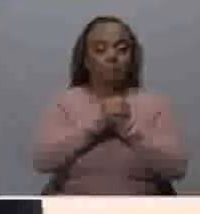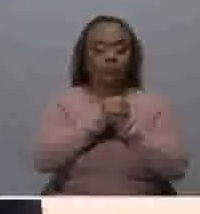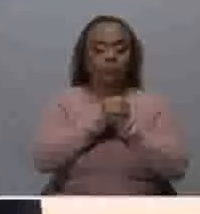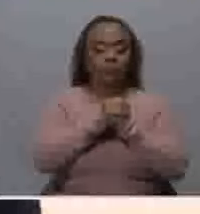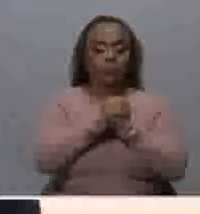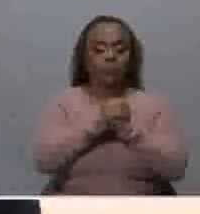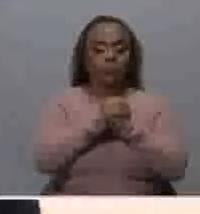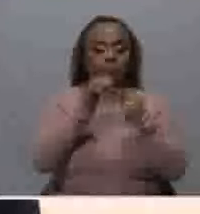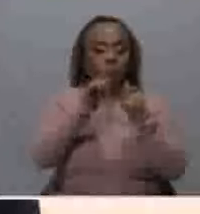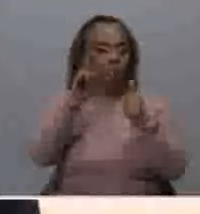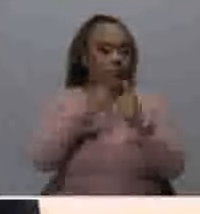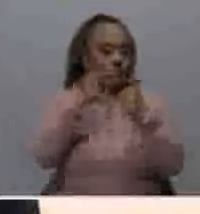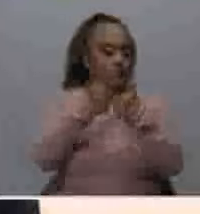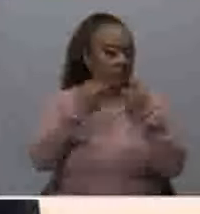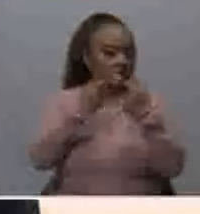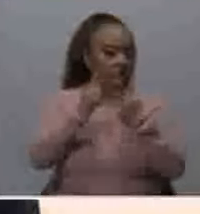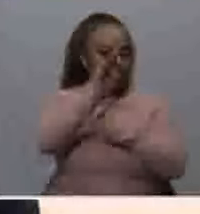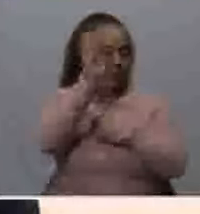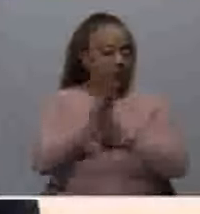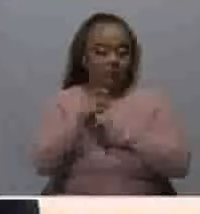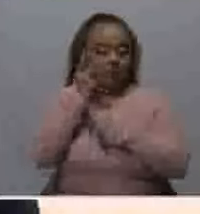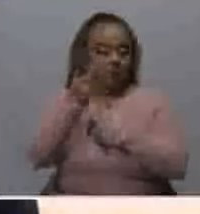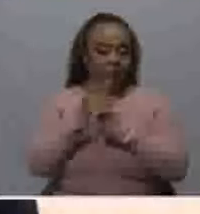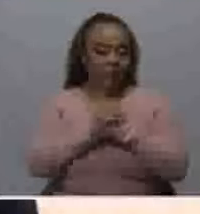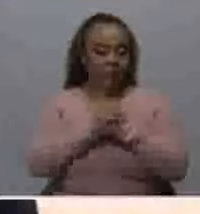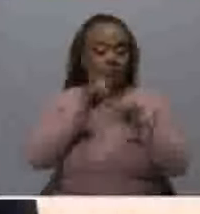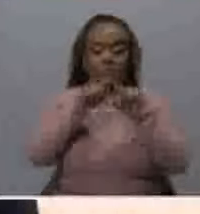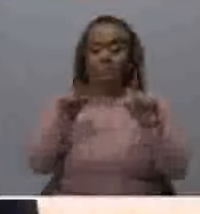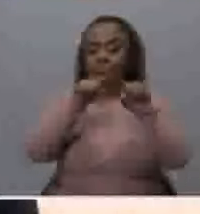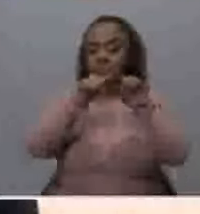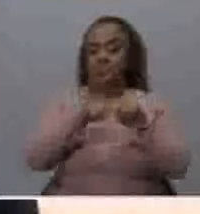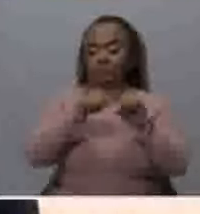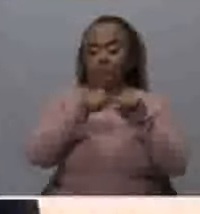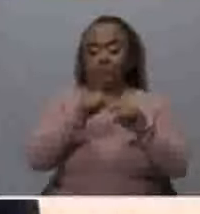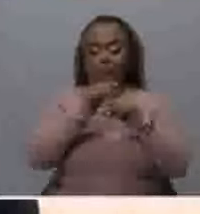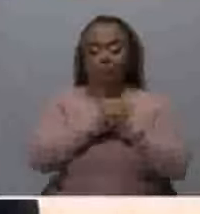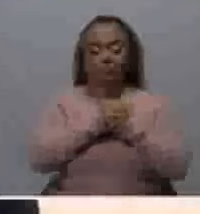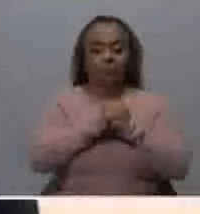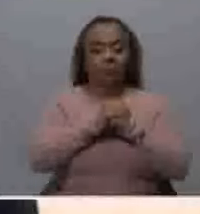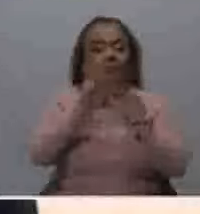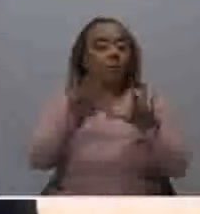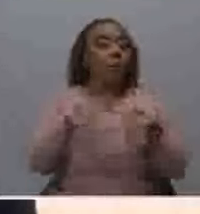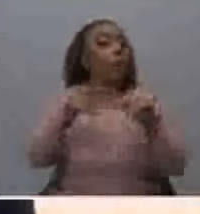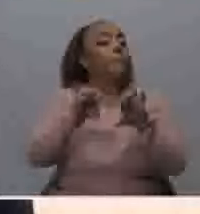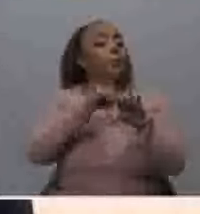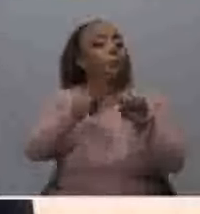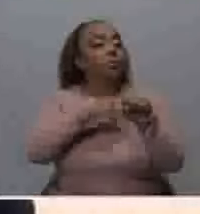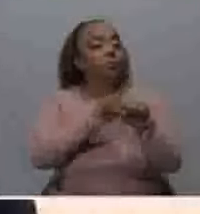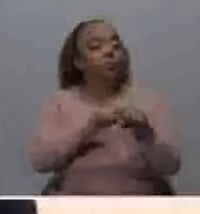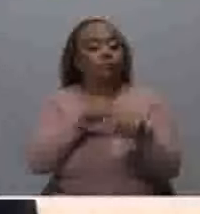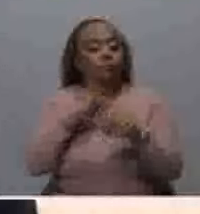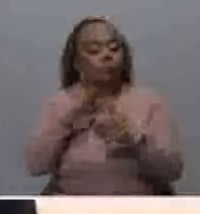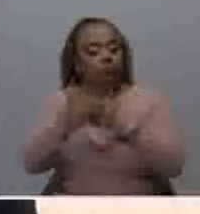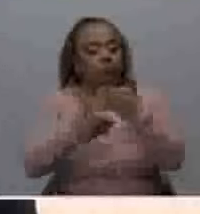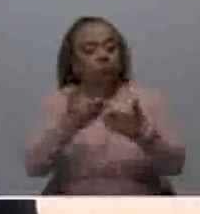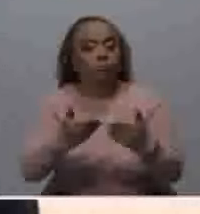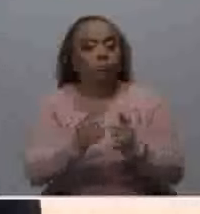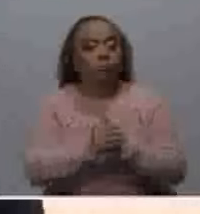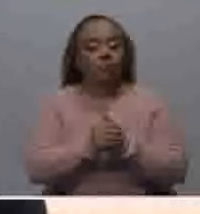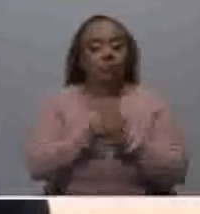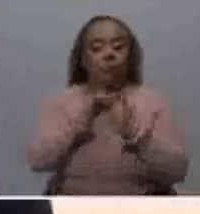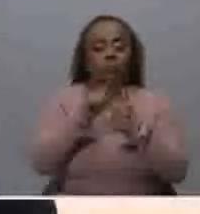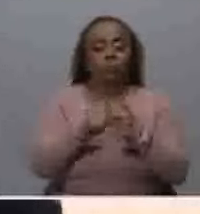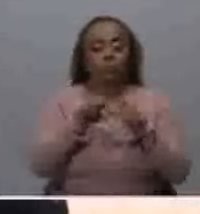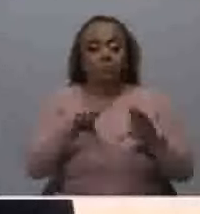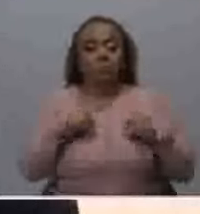contra Brasil, no se dimensionaron. Pero que dependiendo de cómo la selección camine en esta Copa América, se van a tomar para